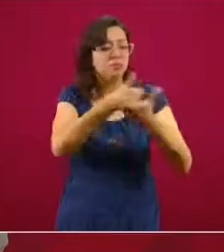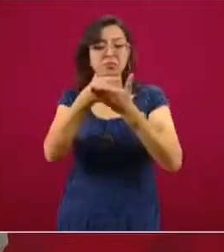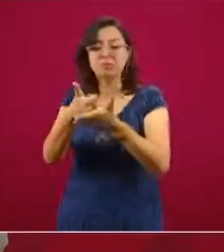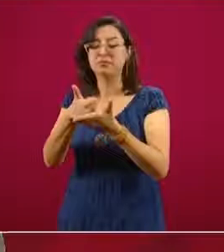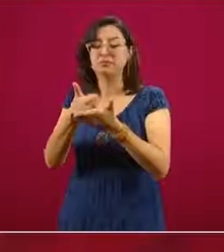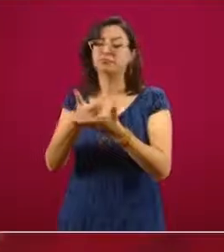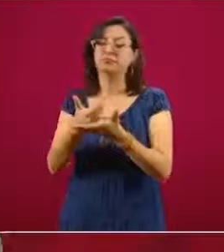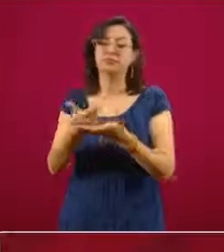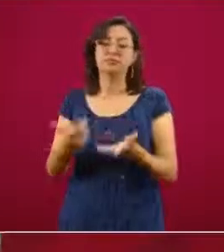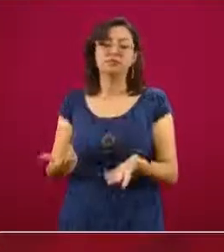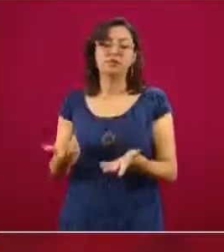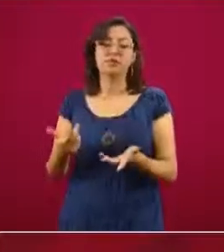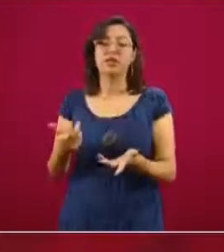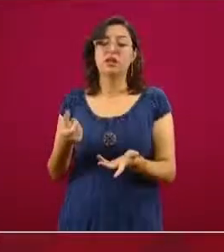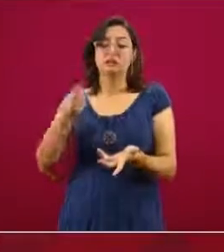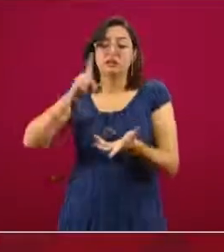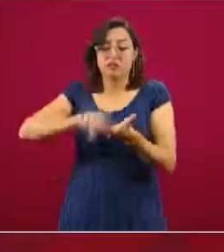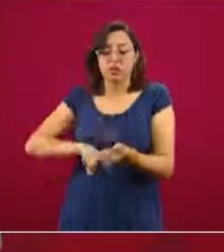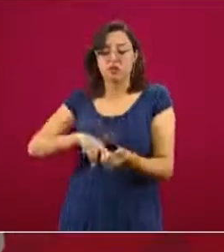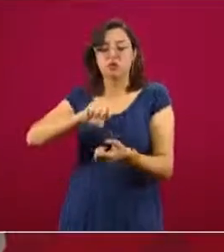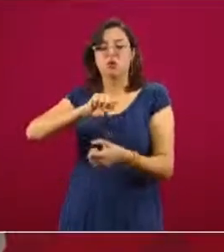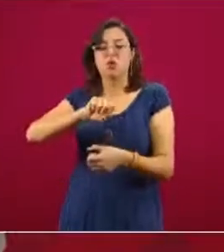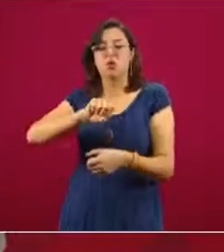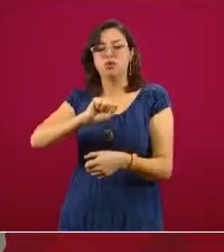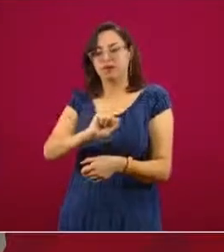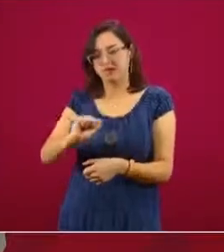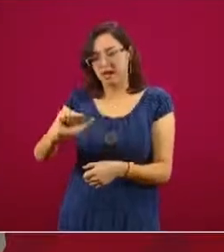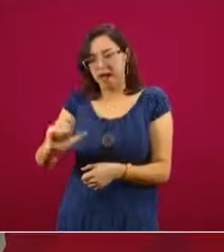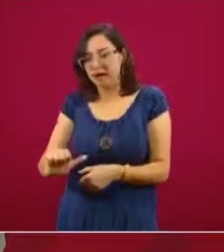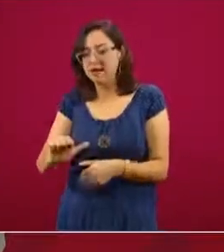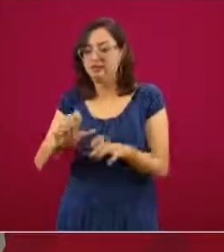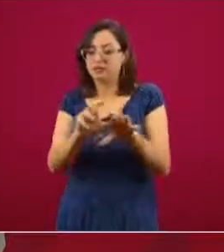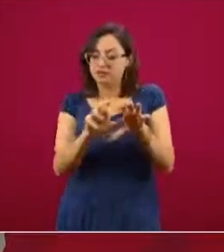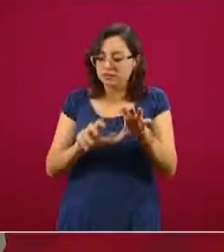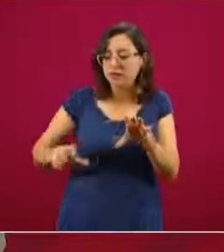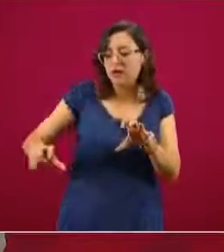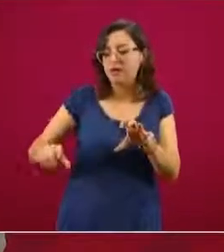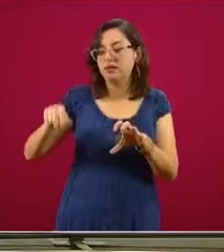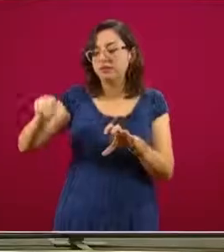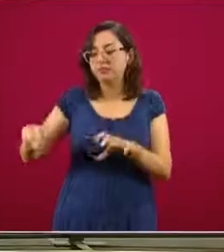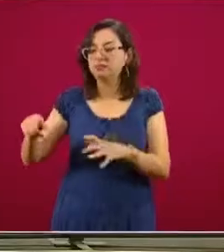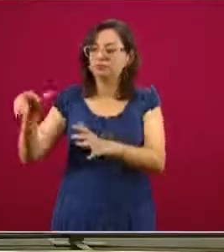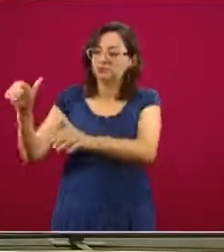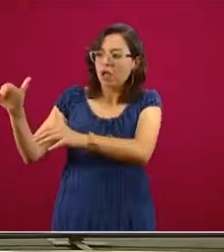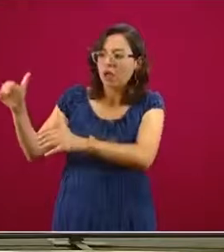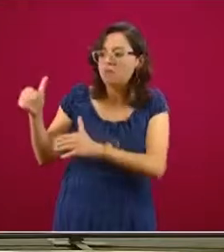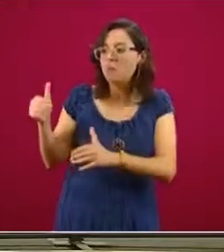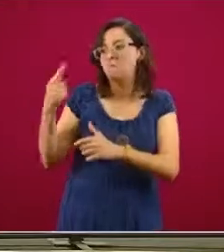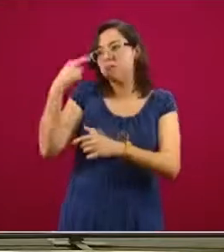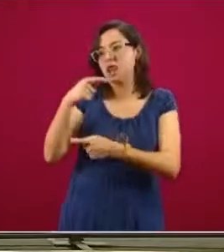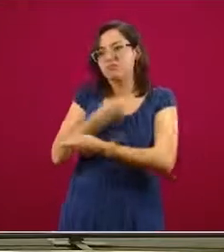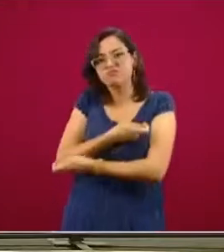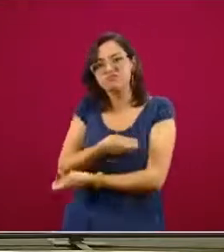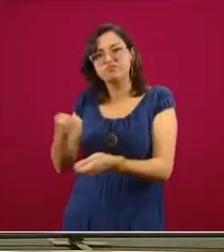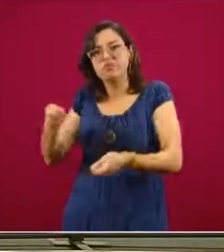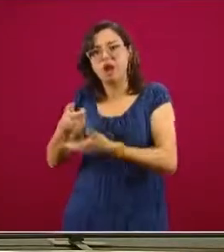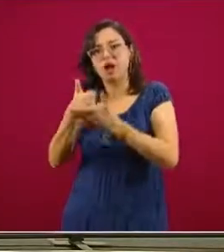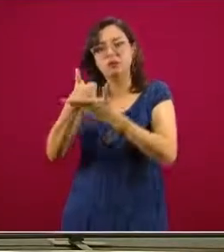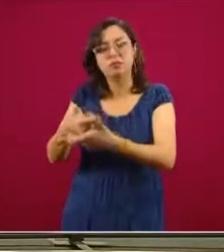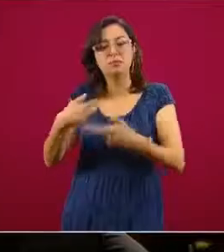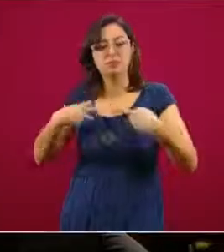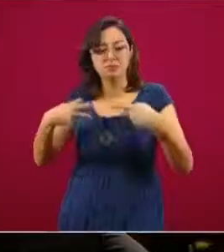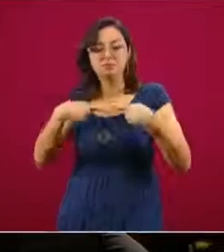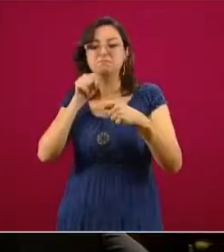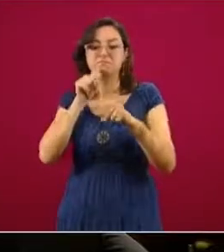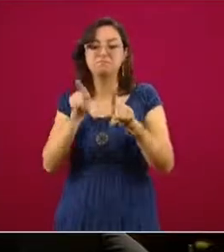institución, es parte de la Secretaría de Salud, está sectorizada el patrimonio de la beneficencia pública y es el mecanismo que nos ha ayudado